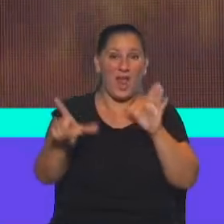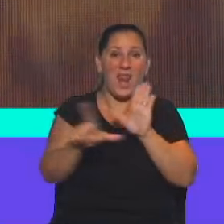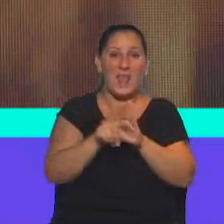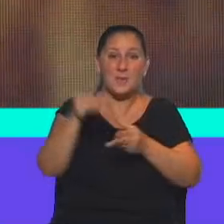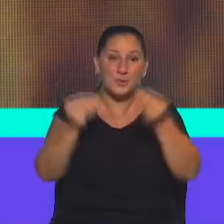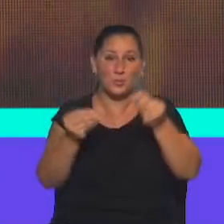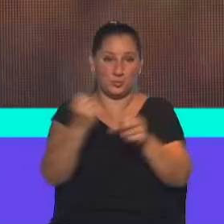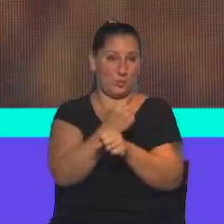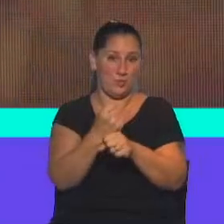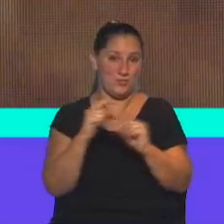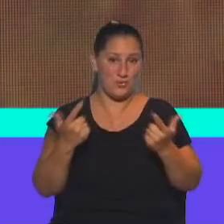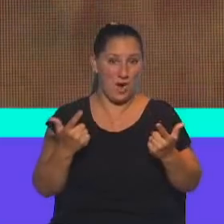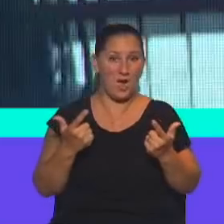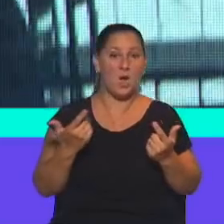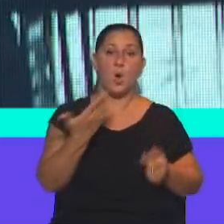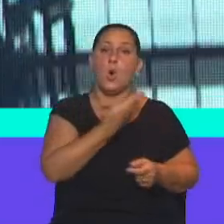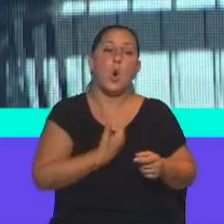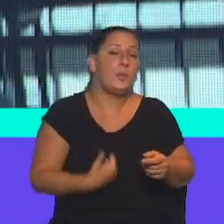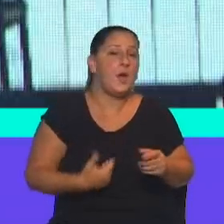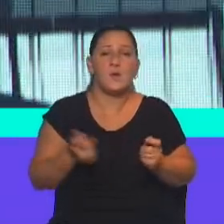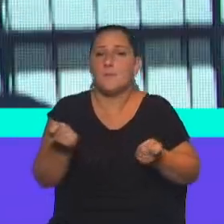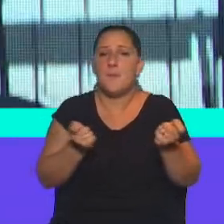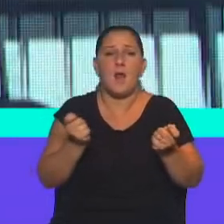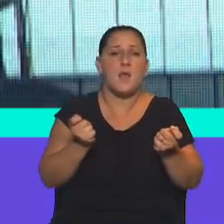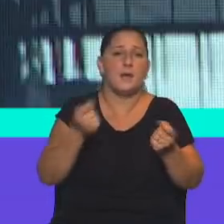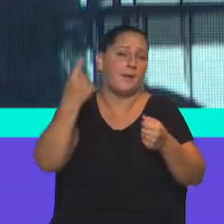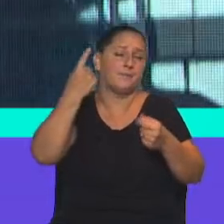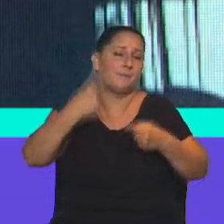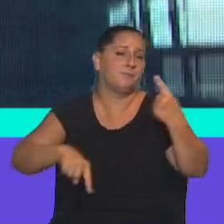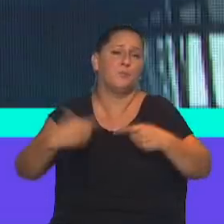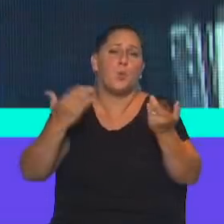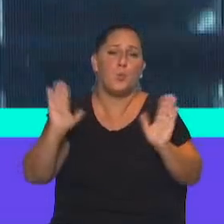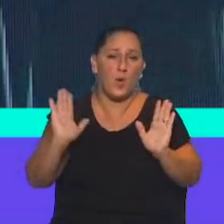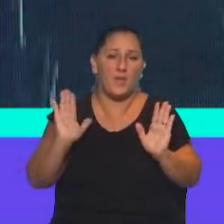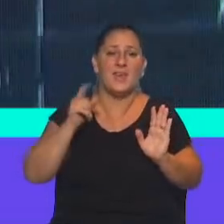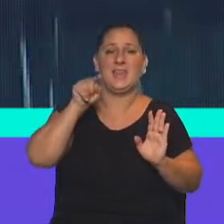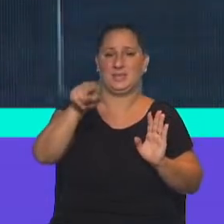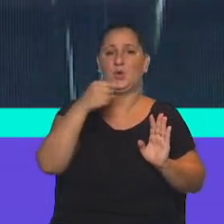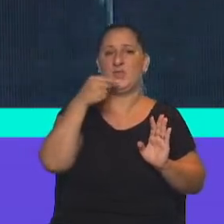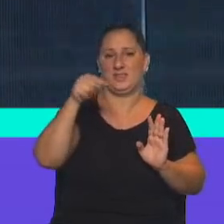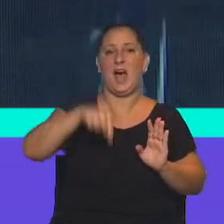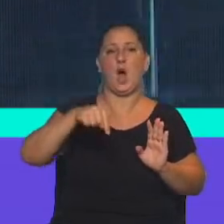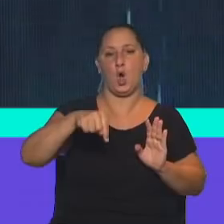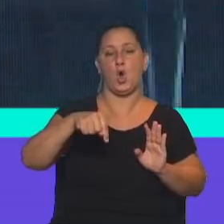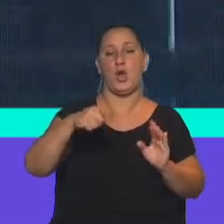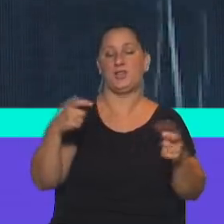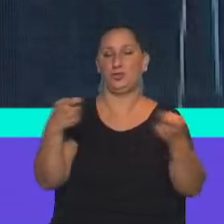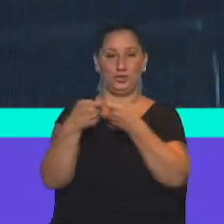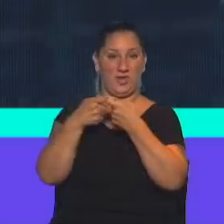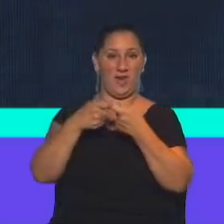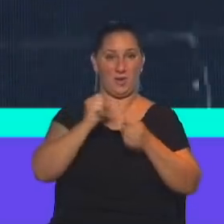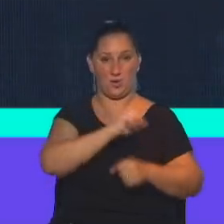presupuesto que se haya aprobado. El gobierno se maneja con los distintos recursos y ese es el argumento que está llevando entonces la sociedad rural.